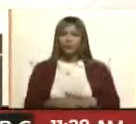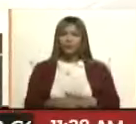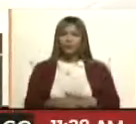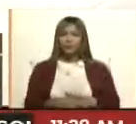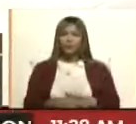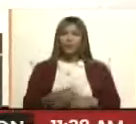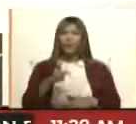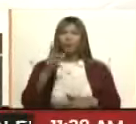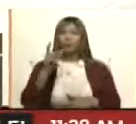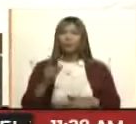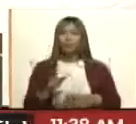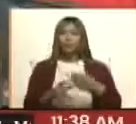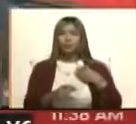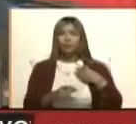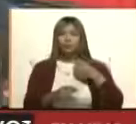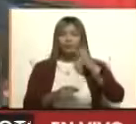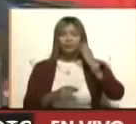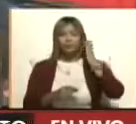Una agente